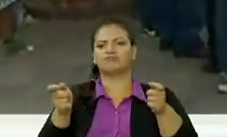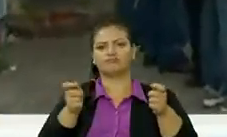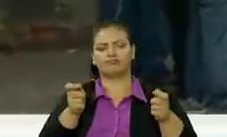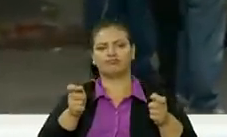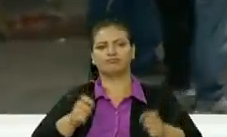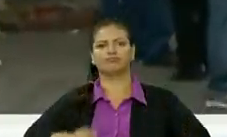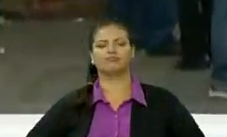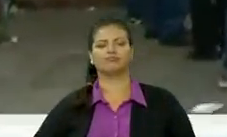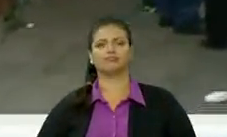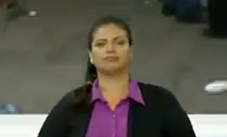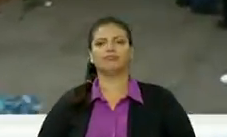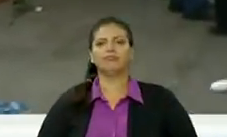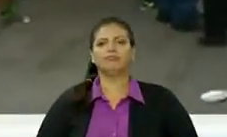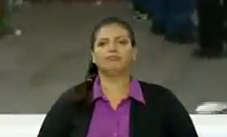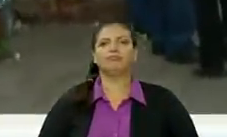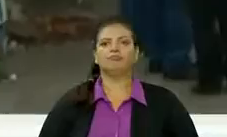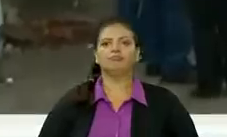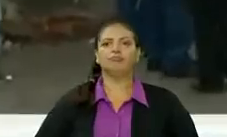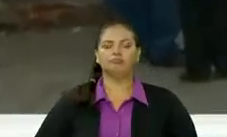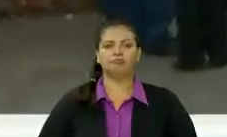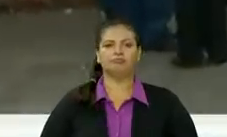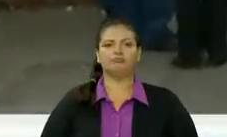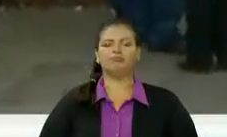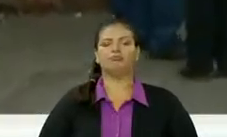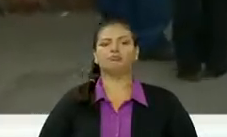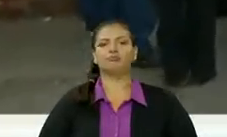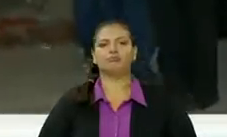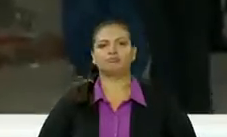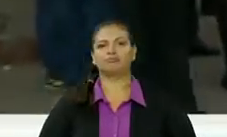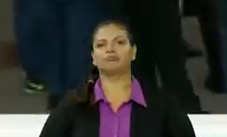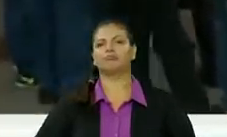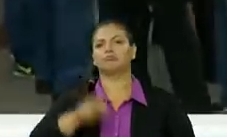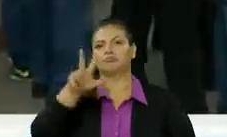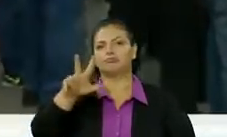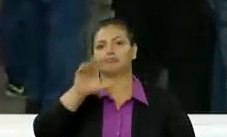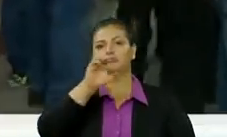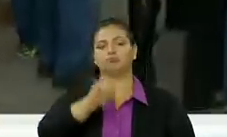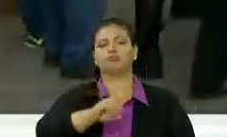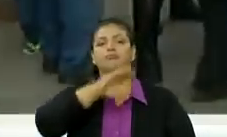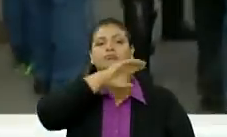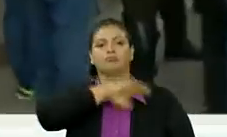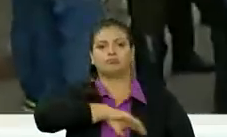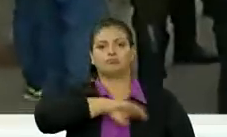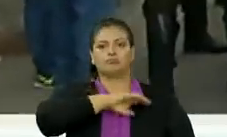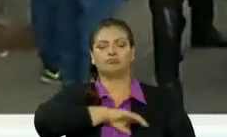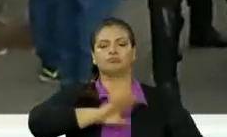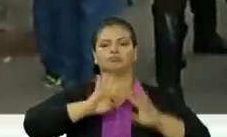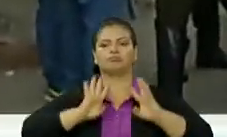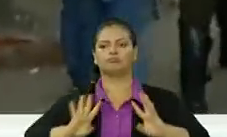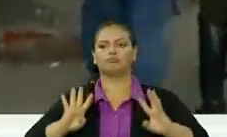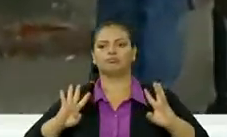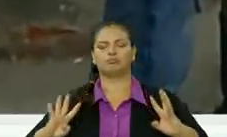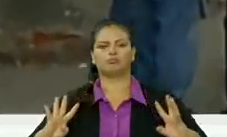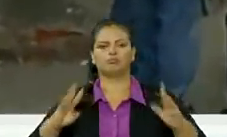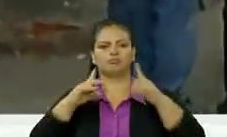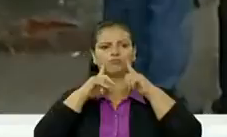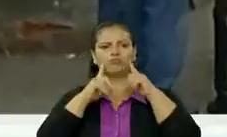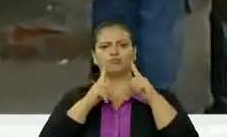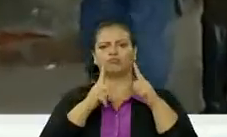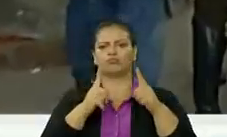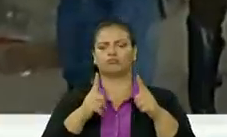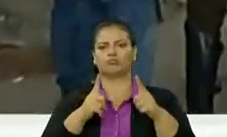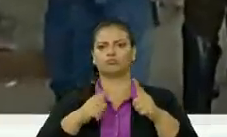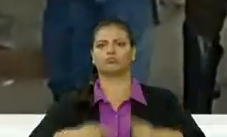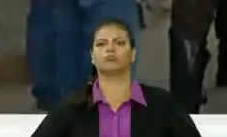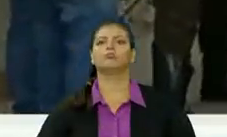guayaquileños. Se trata de un piquete de aproximadamente 30 agentes de la institución del orden con la colaboración